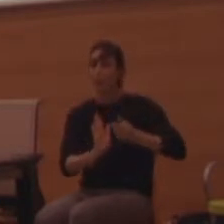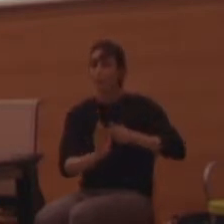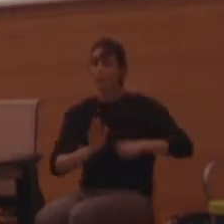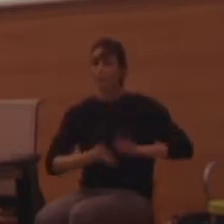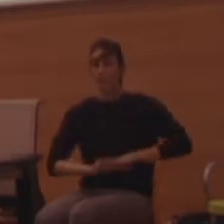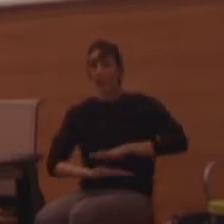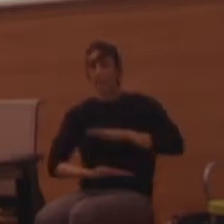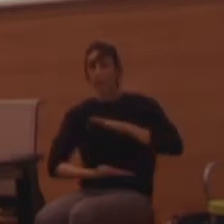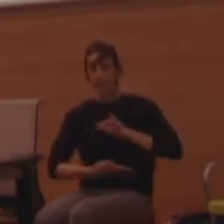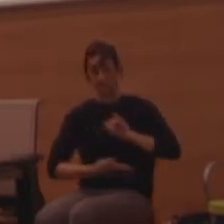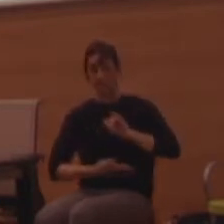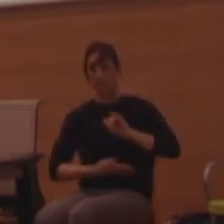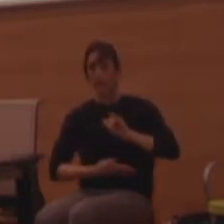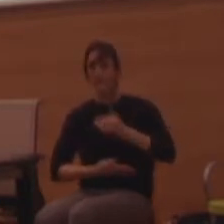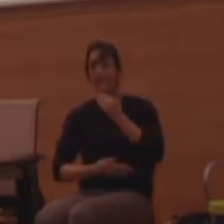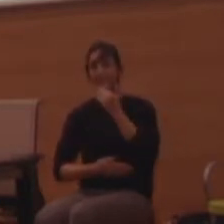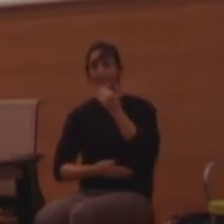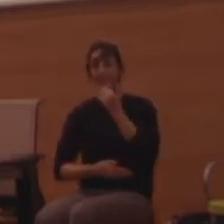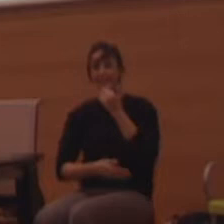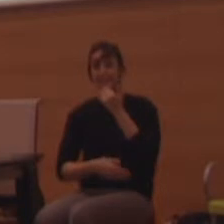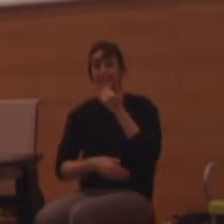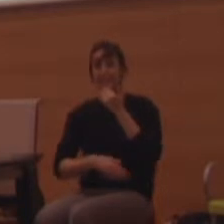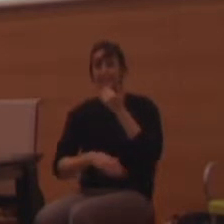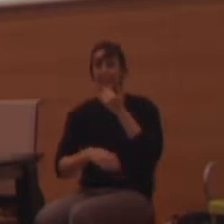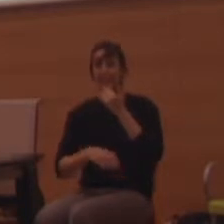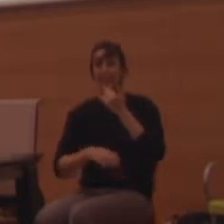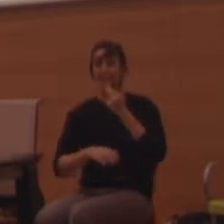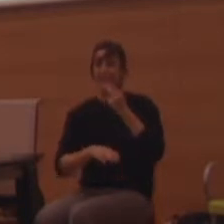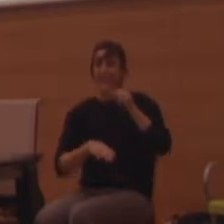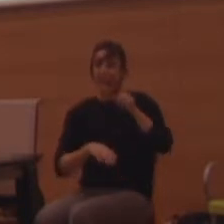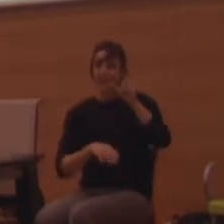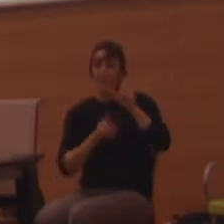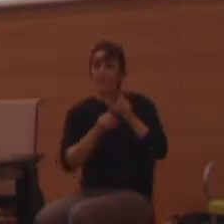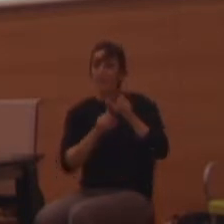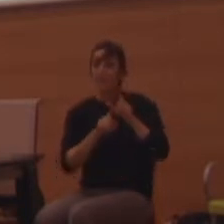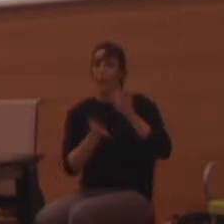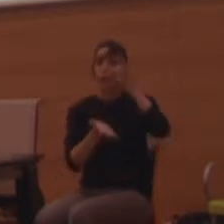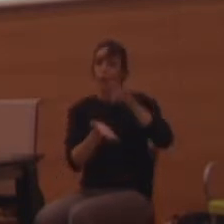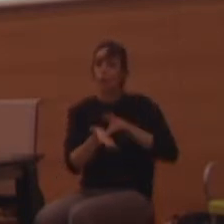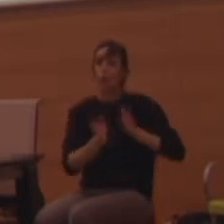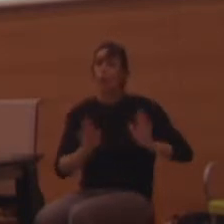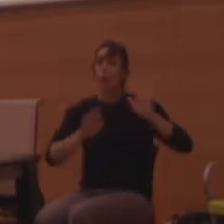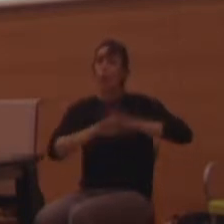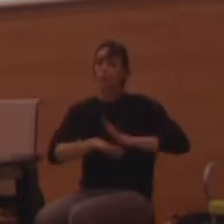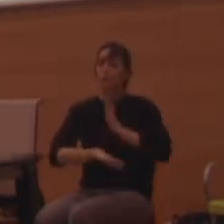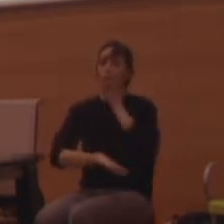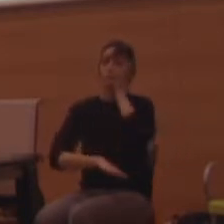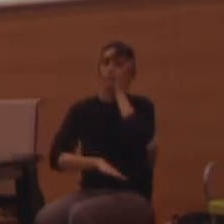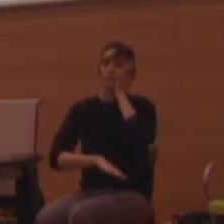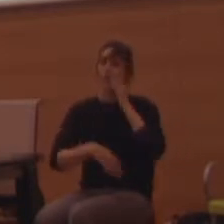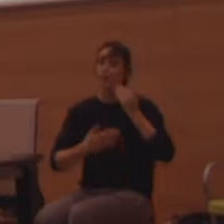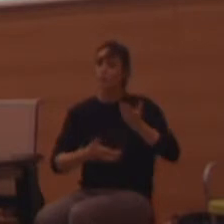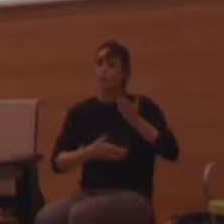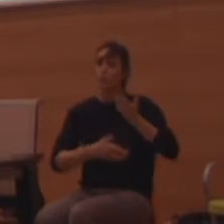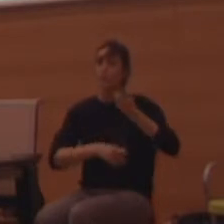está abolida, vamos a pensar que estos pacientes están desarrollando ya una